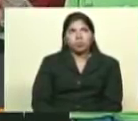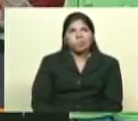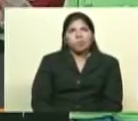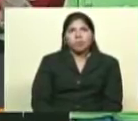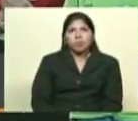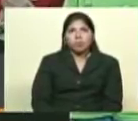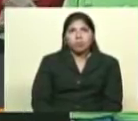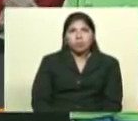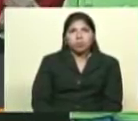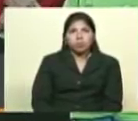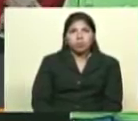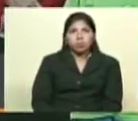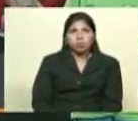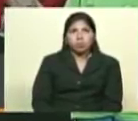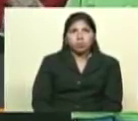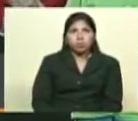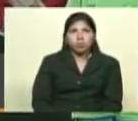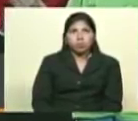imperialistas